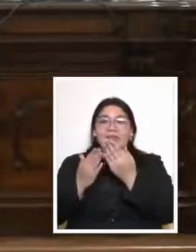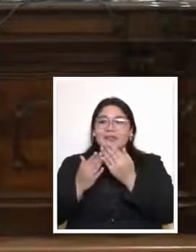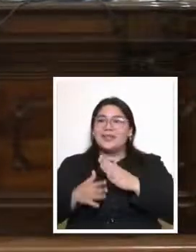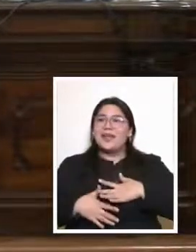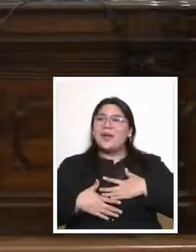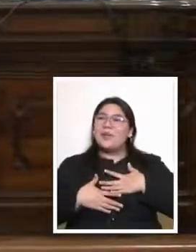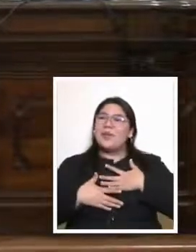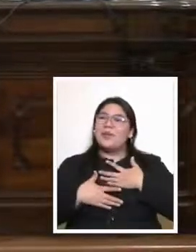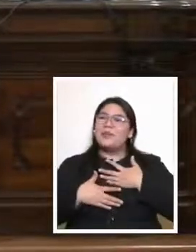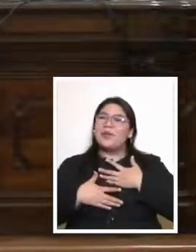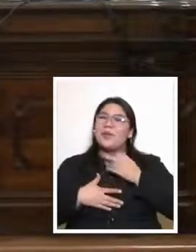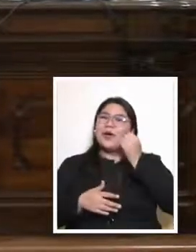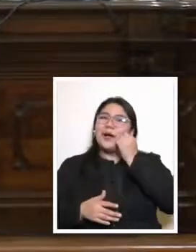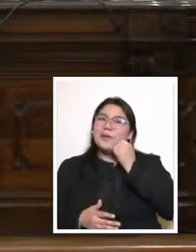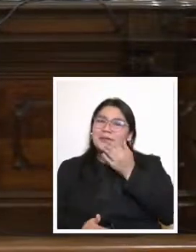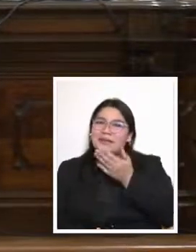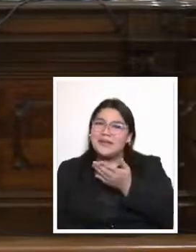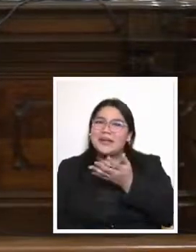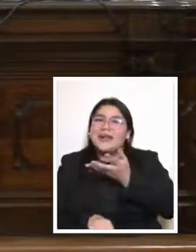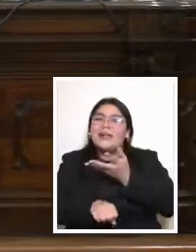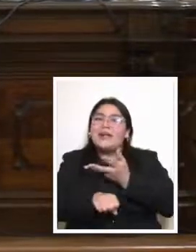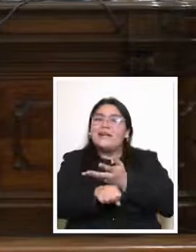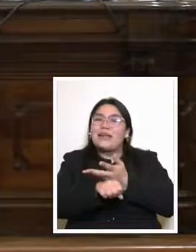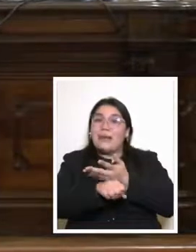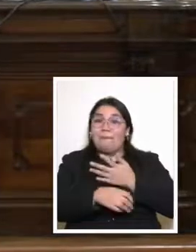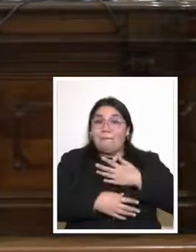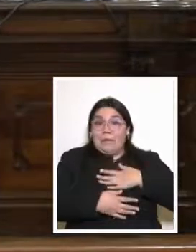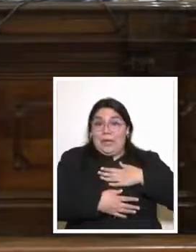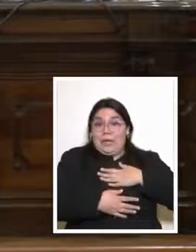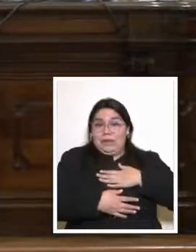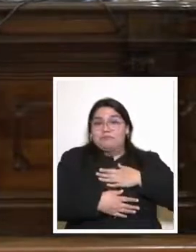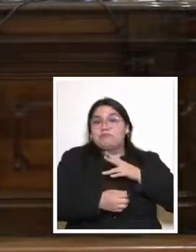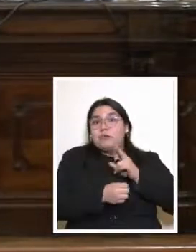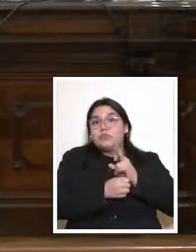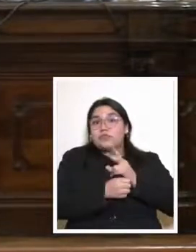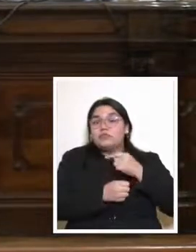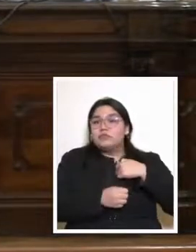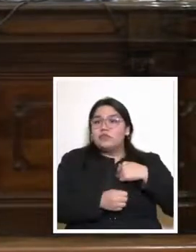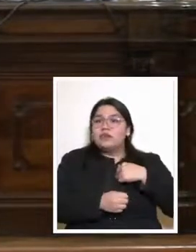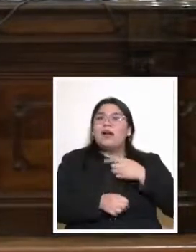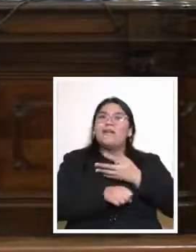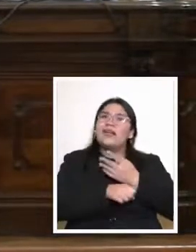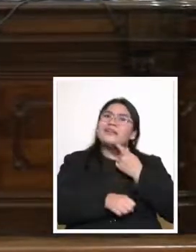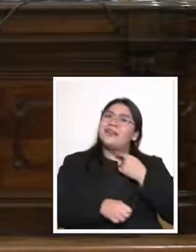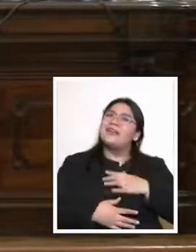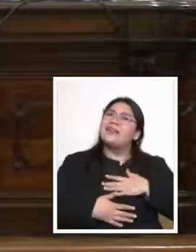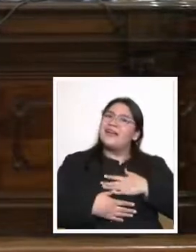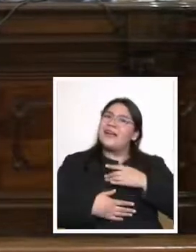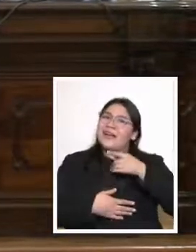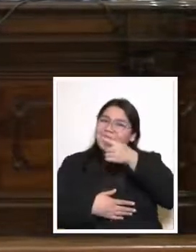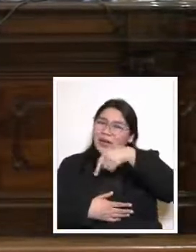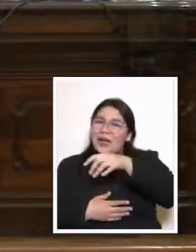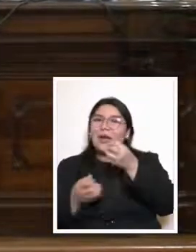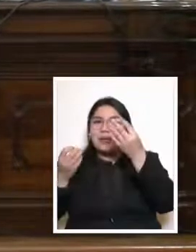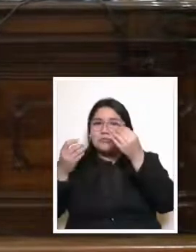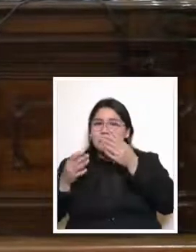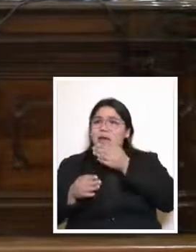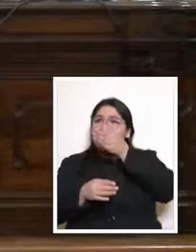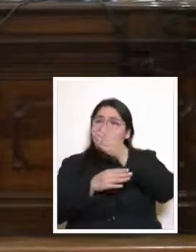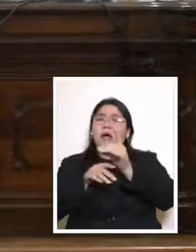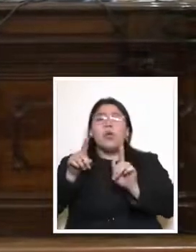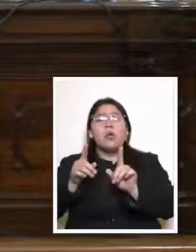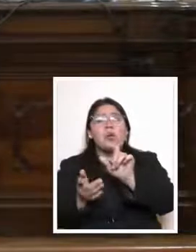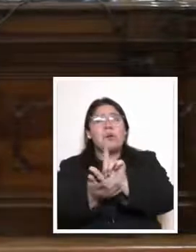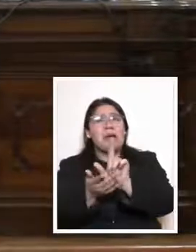apreciados. Ellos sentían de que había un interés también genuino de parte mía de ir al lugar más inimaginable